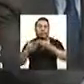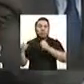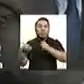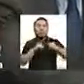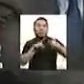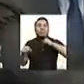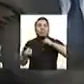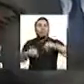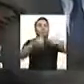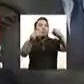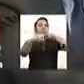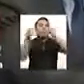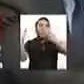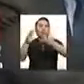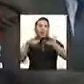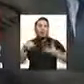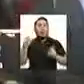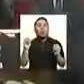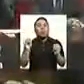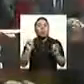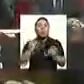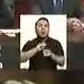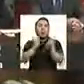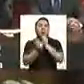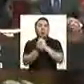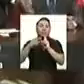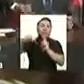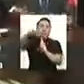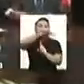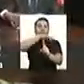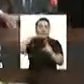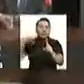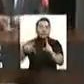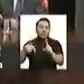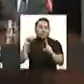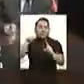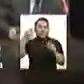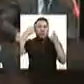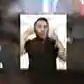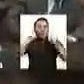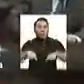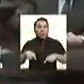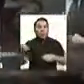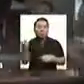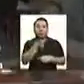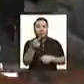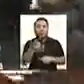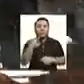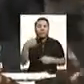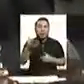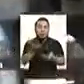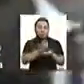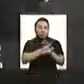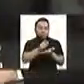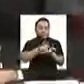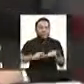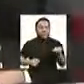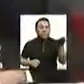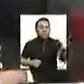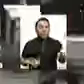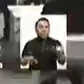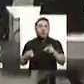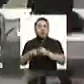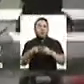catástrofes producidas por el cambio climático. Los acuerdos alcanzados serán elevados para su aprobación en el primer